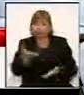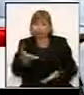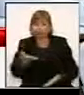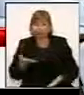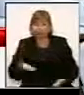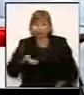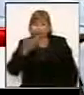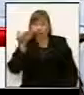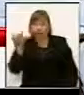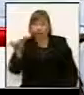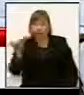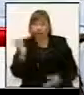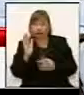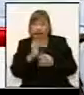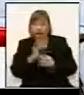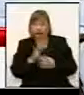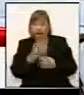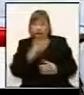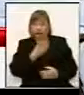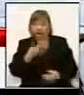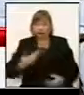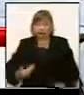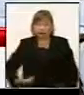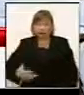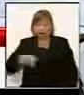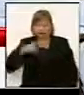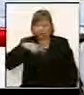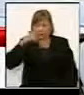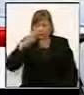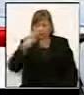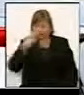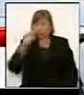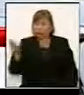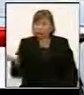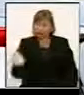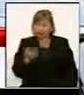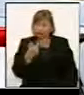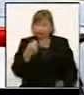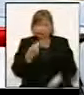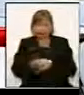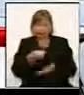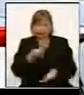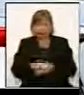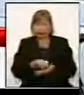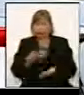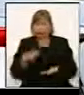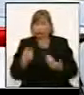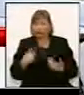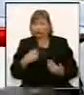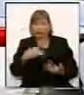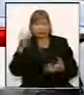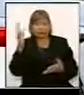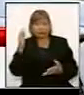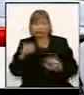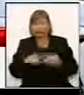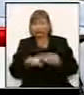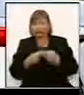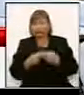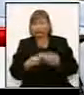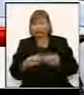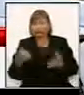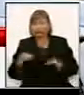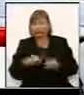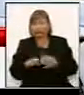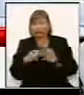señor representante del gobierno regional. Vamos. Si hay dinero con el cual podemos de una vez aperturar esas vías, que